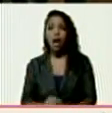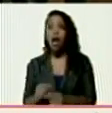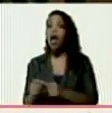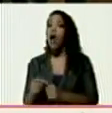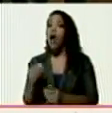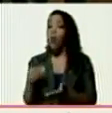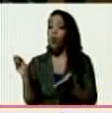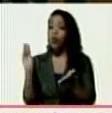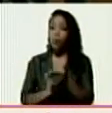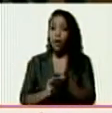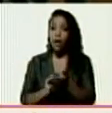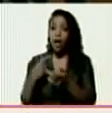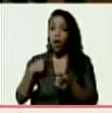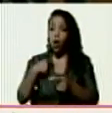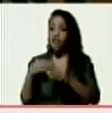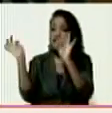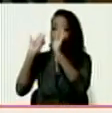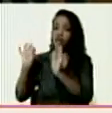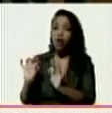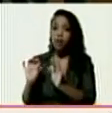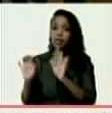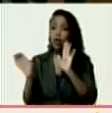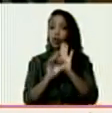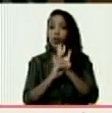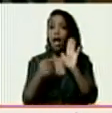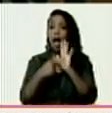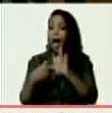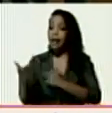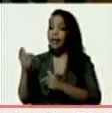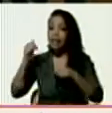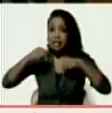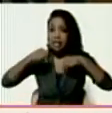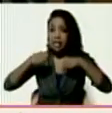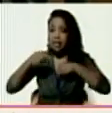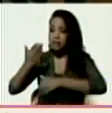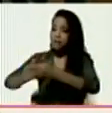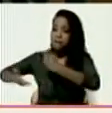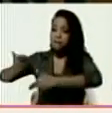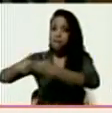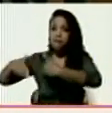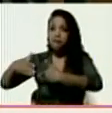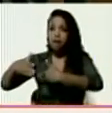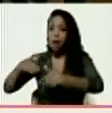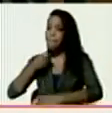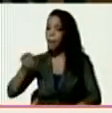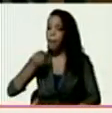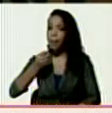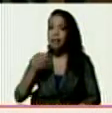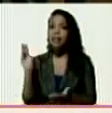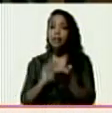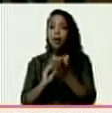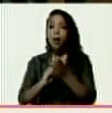mecanismos constitucionales, aquí en la dinámica parlamentaria se propone por plancha.